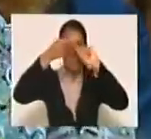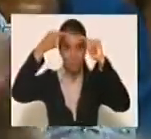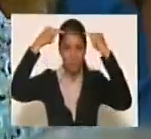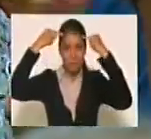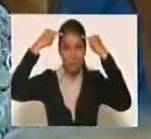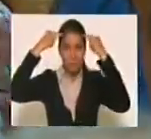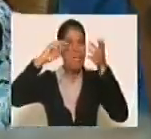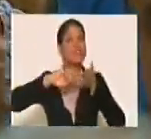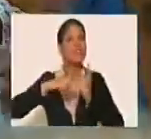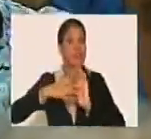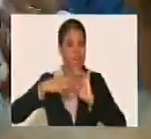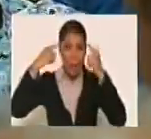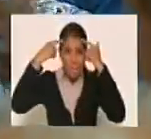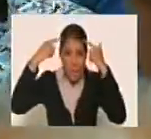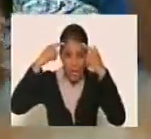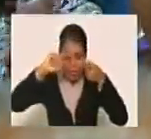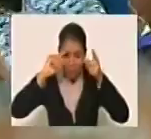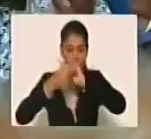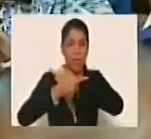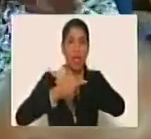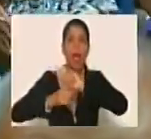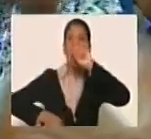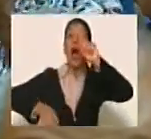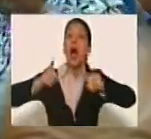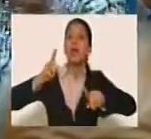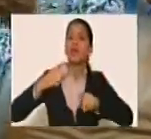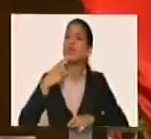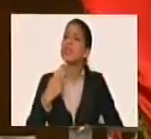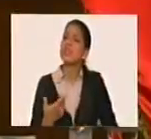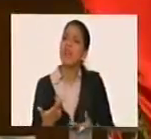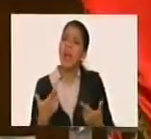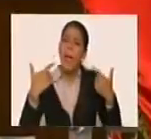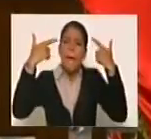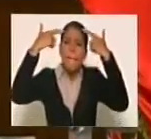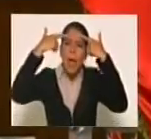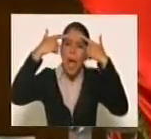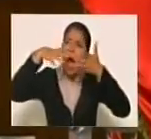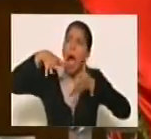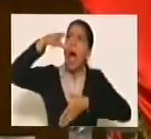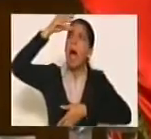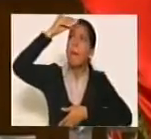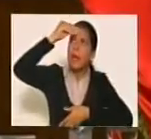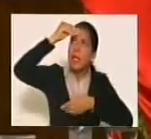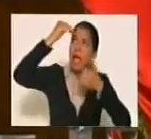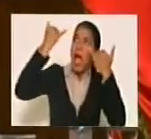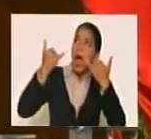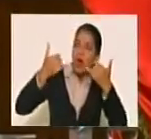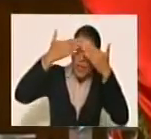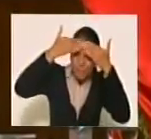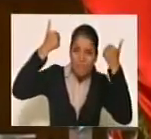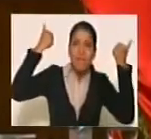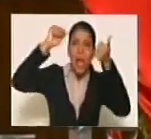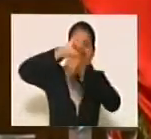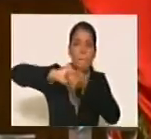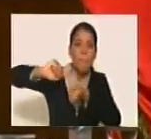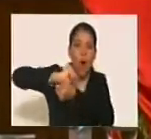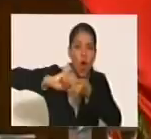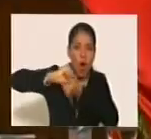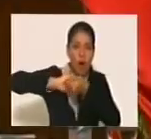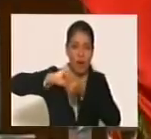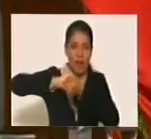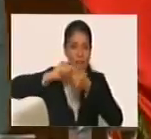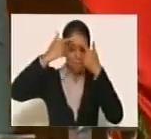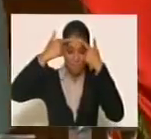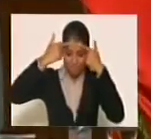¿Entiendes? Eso que llaman algunos desaprender. Tenemos que desaprender cosas que hemos tenido en